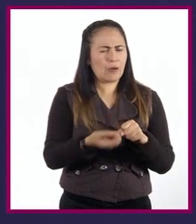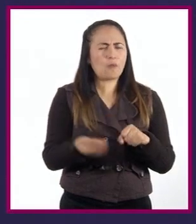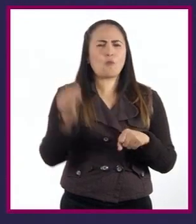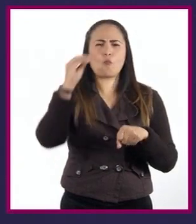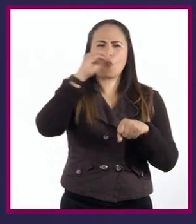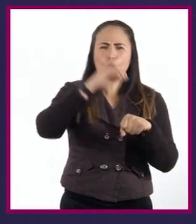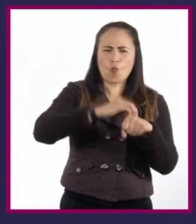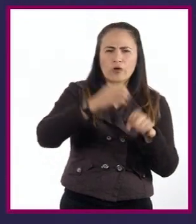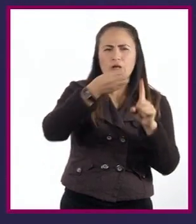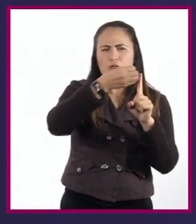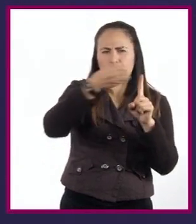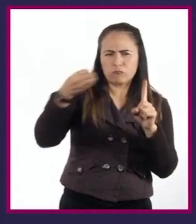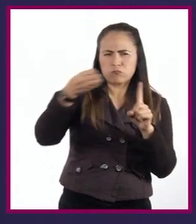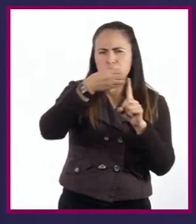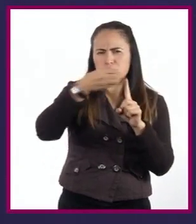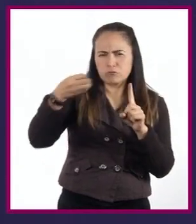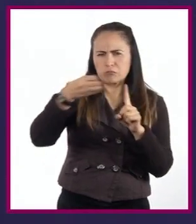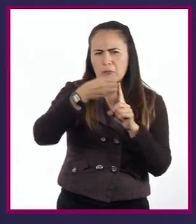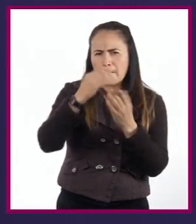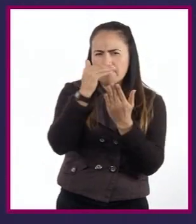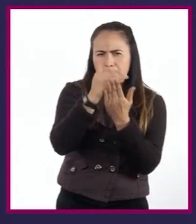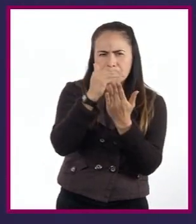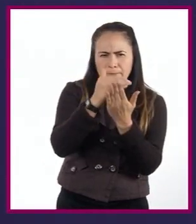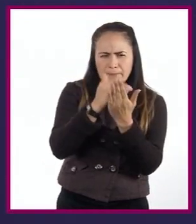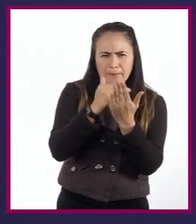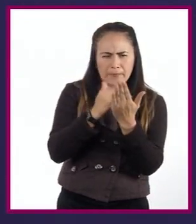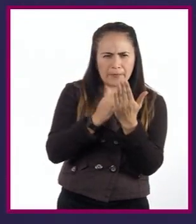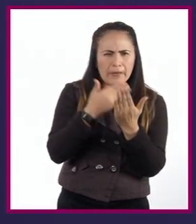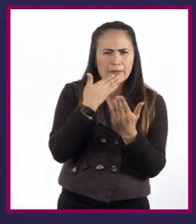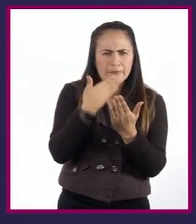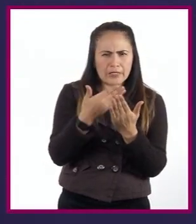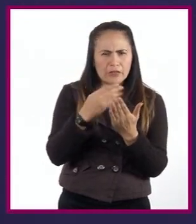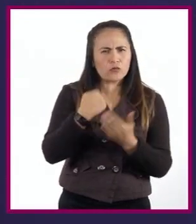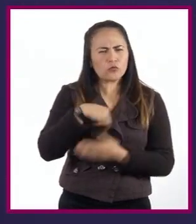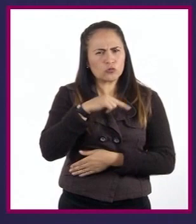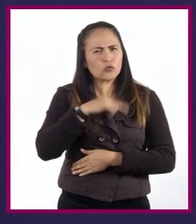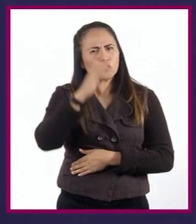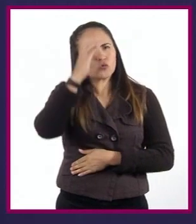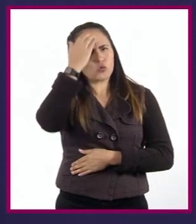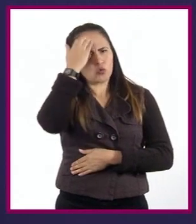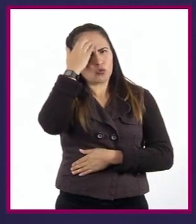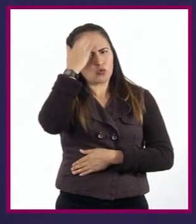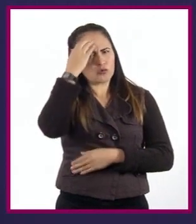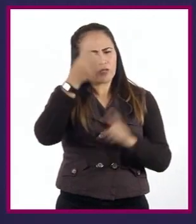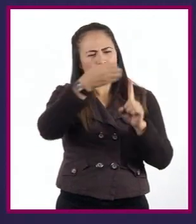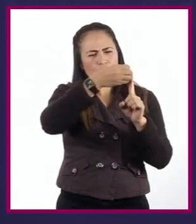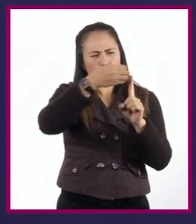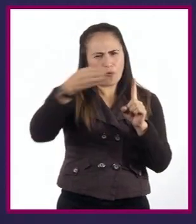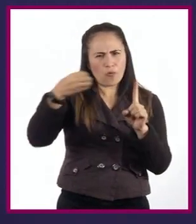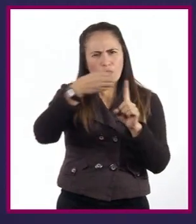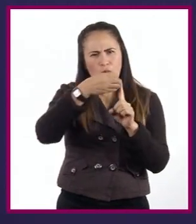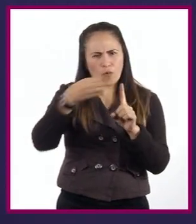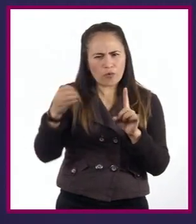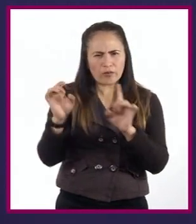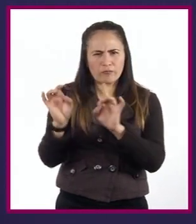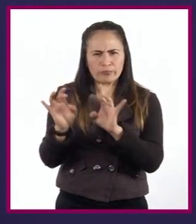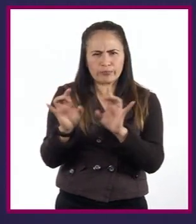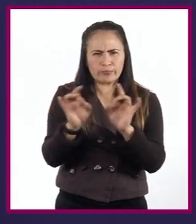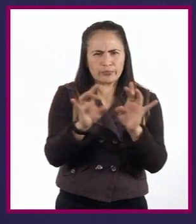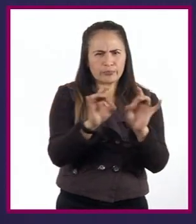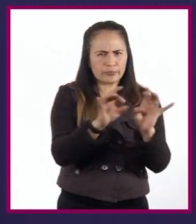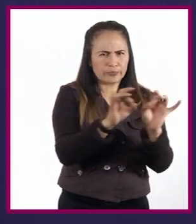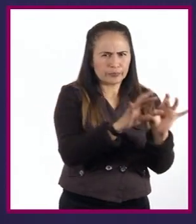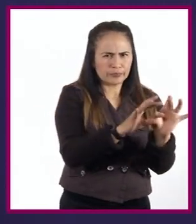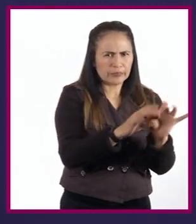la secuencia de hechos con la finalidad de conocer en qué orden se dieron o sucedieron los